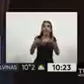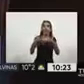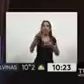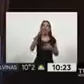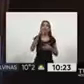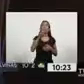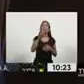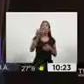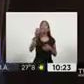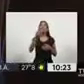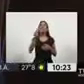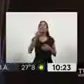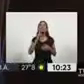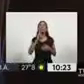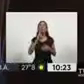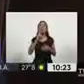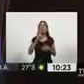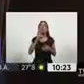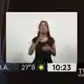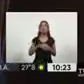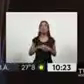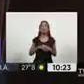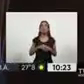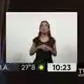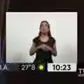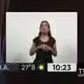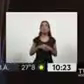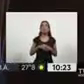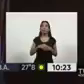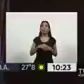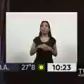2019, el empleo se ubica,